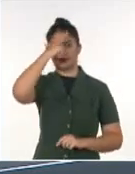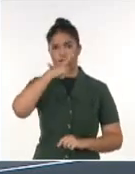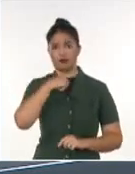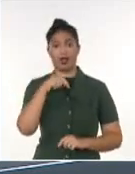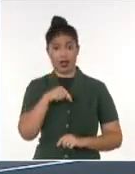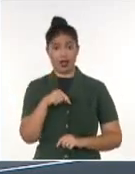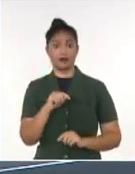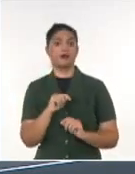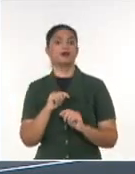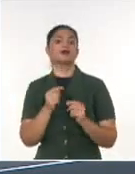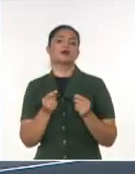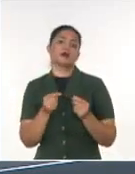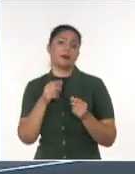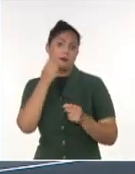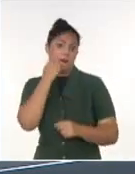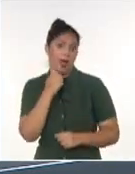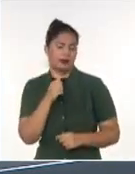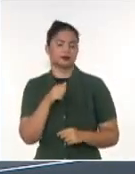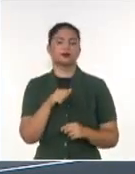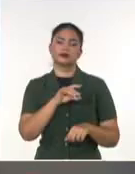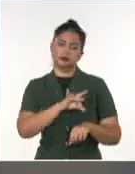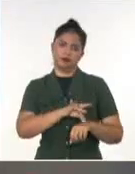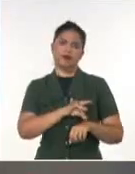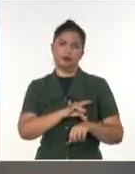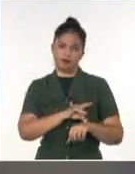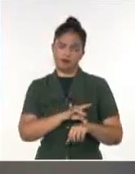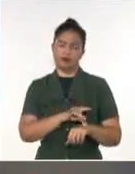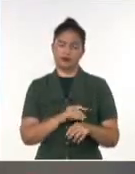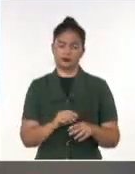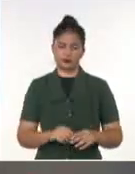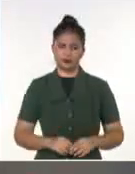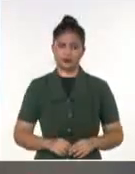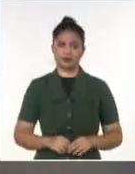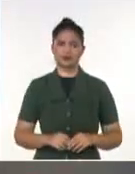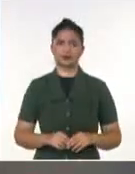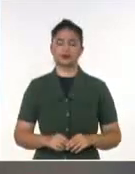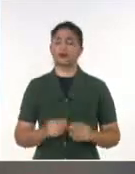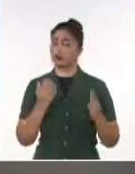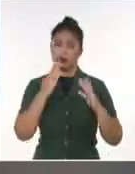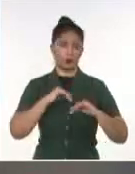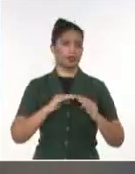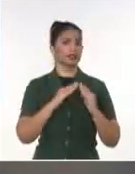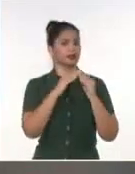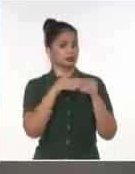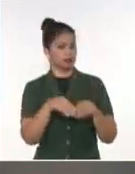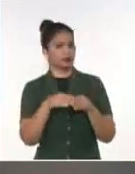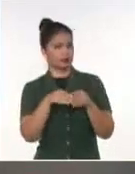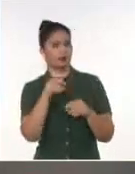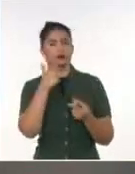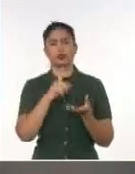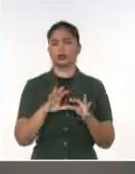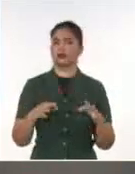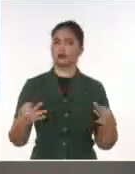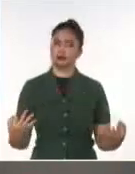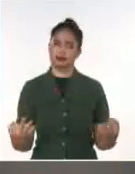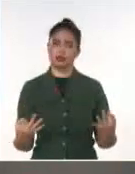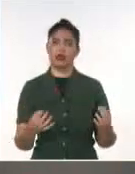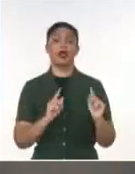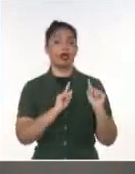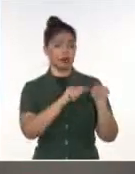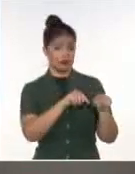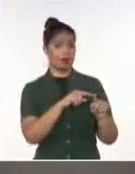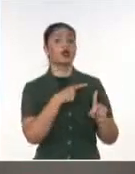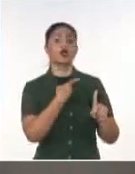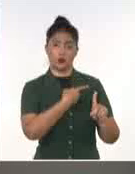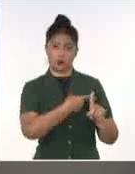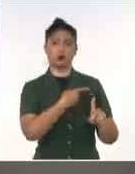mayores riesgos de transmisión de dengue, aunque, como dijimos al inicio, excepto Granma y Artemisa, que no quiere decir que no tengan, que no notifiquen casos